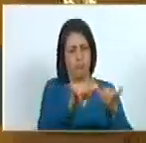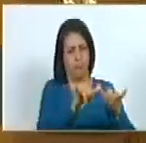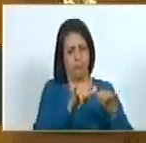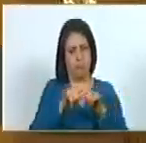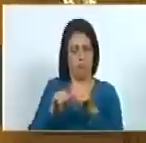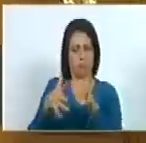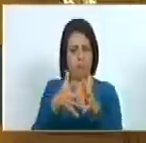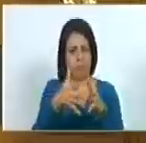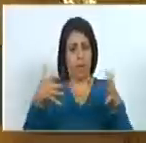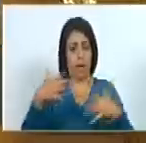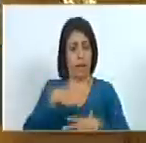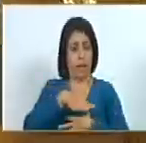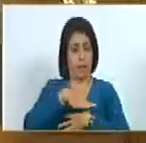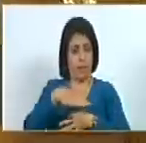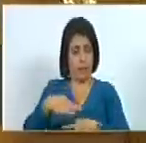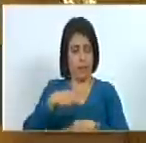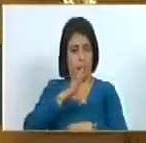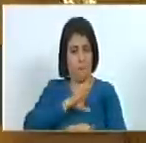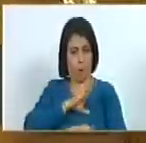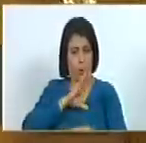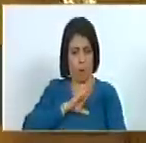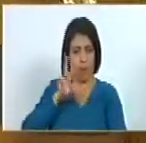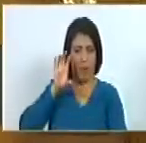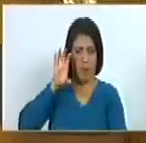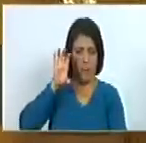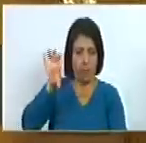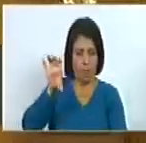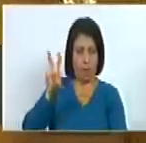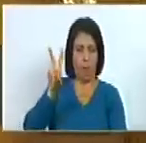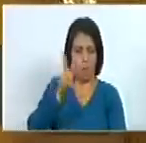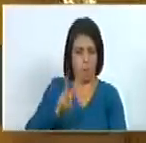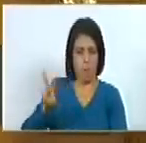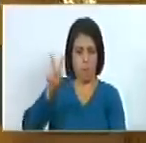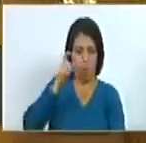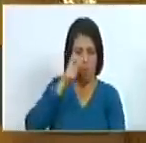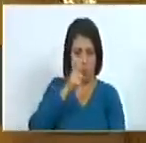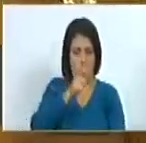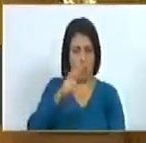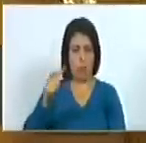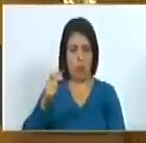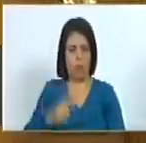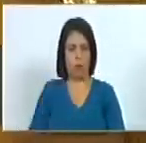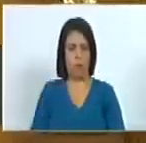los grandes intereses de la patria y del pueblo venezolano.